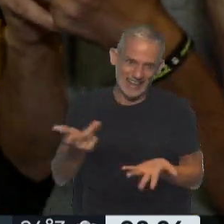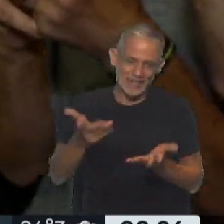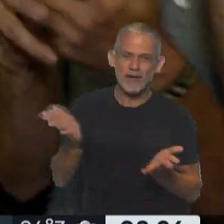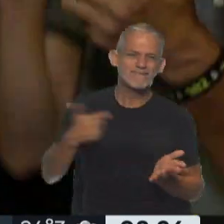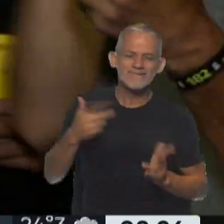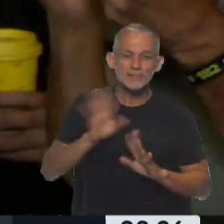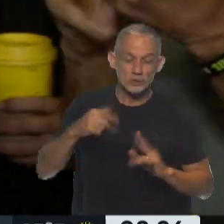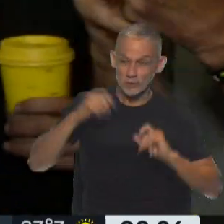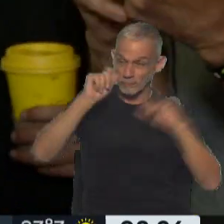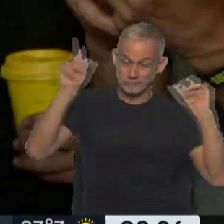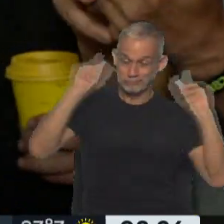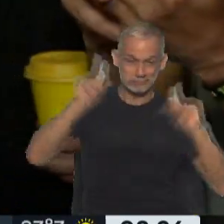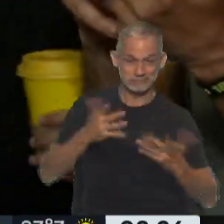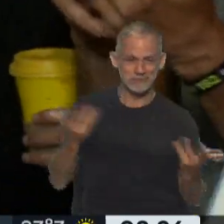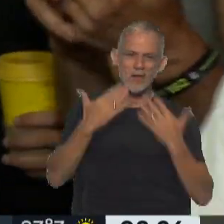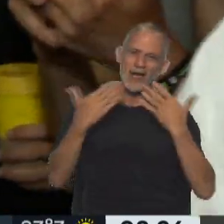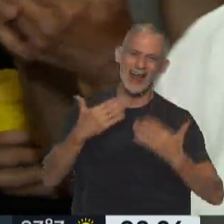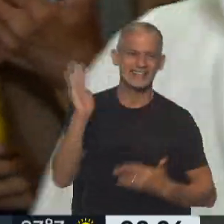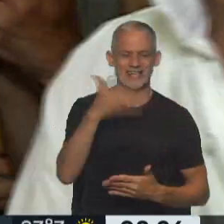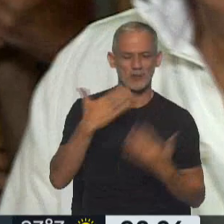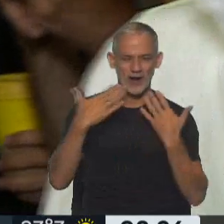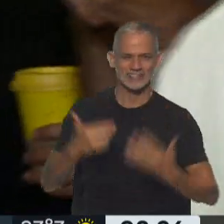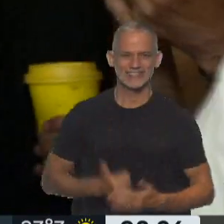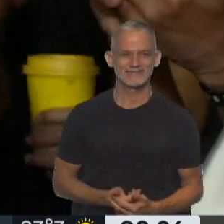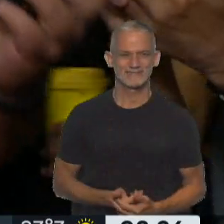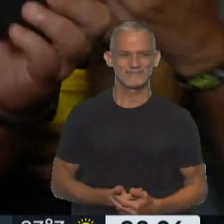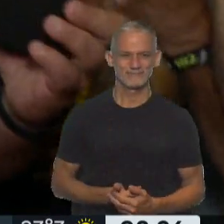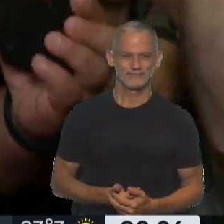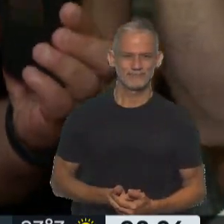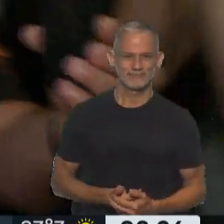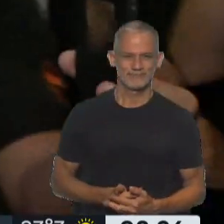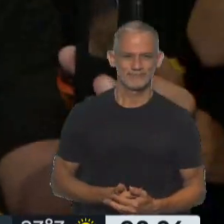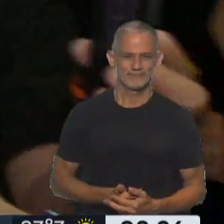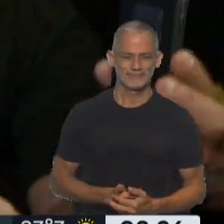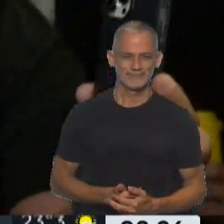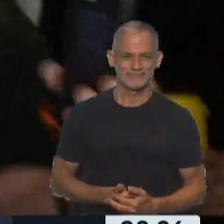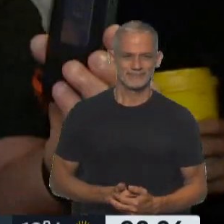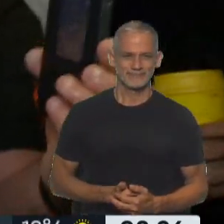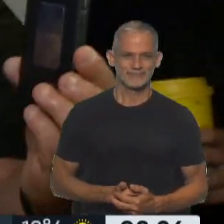voy a dejar sorprender, así que bueno, gracias. Gracias a todos. ¡Argentina! ¡Argentina!